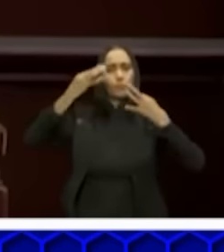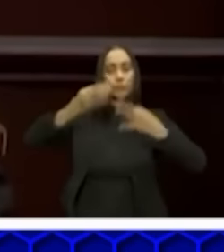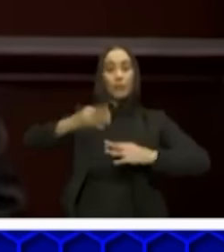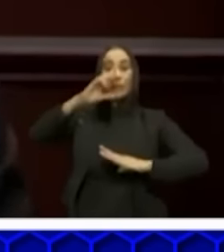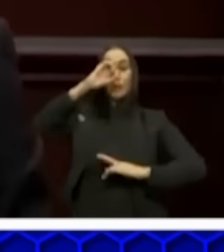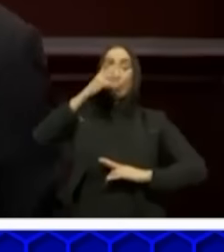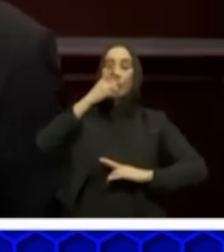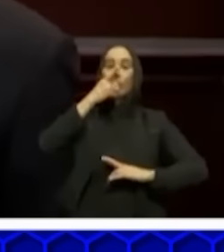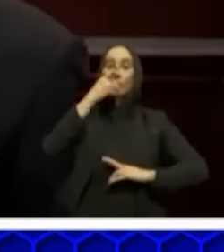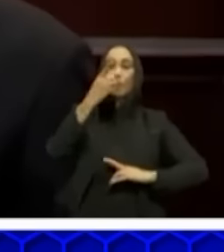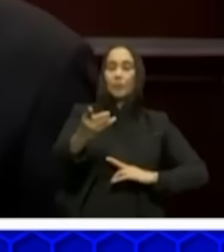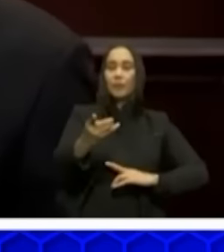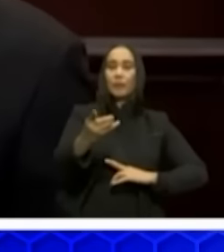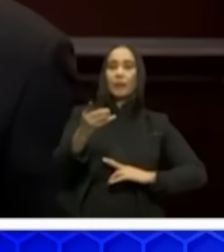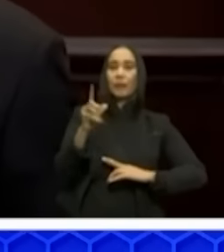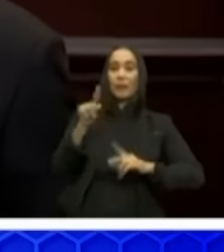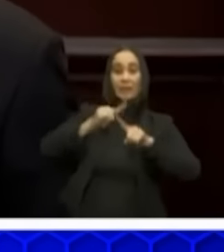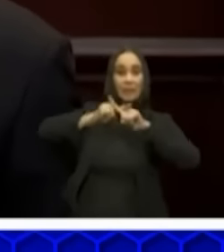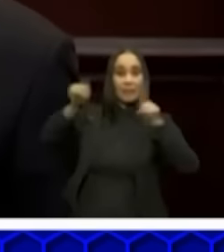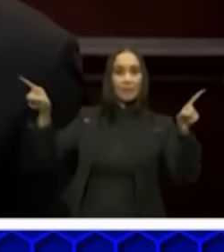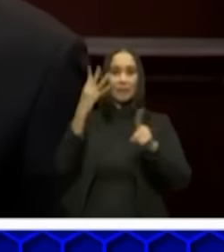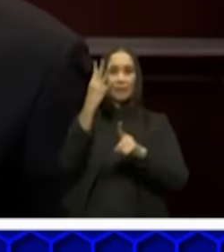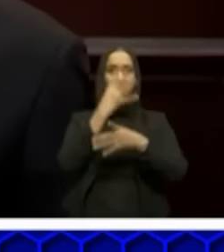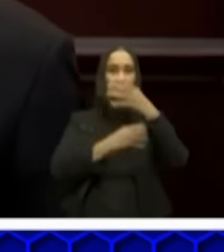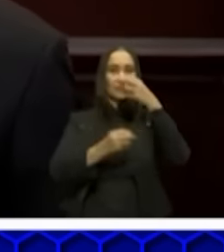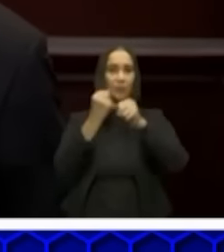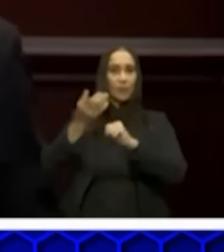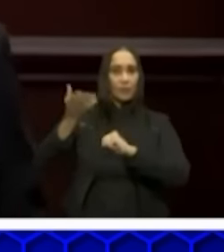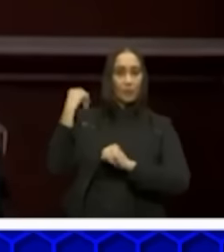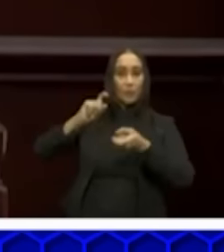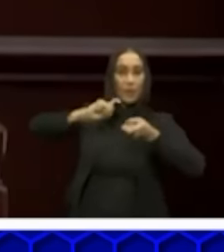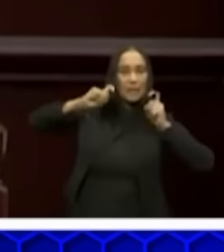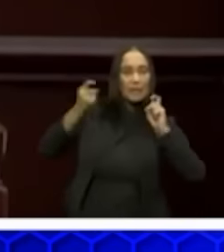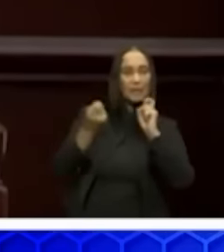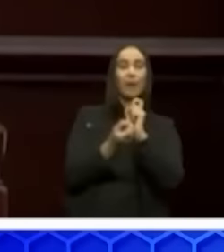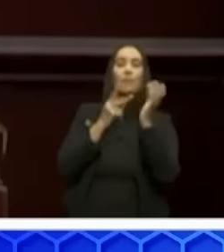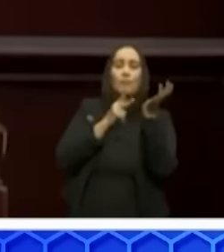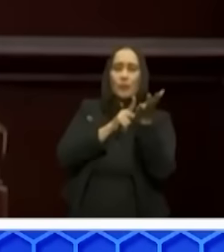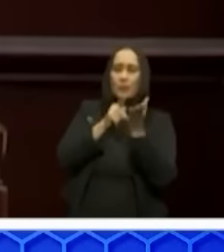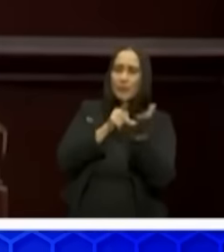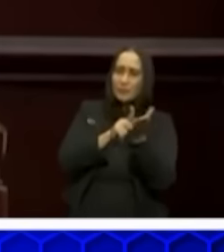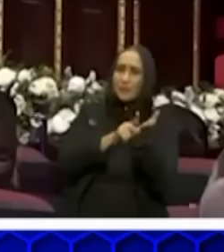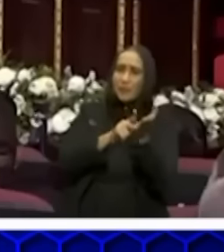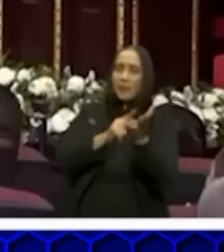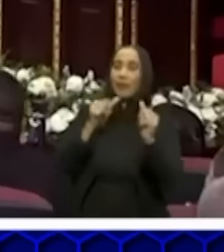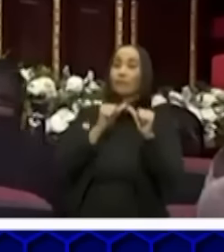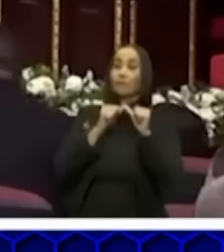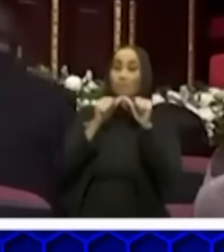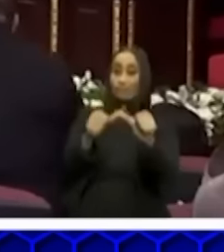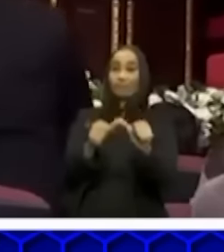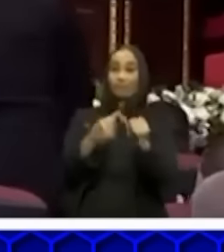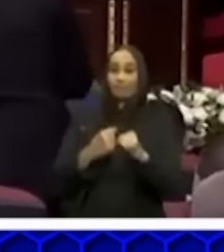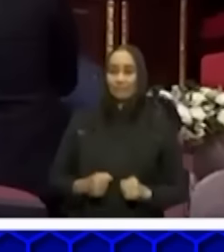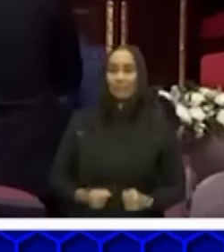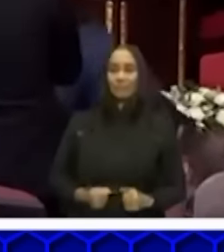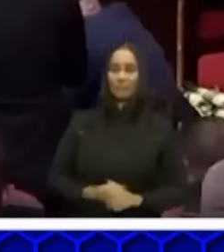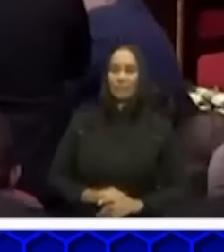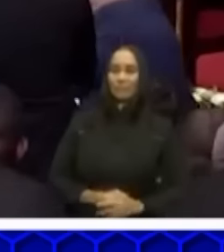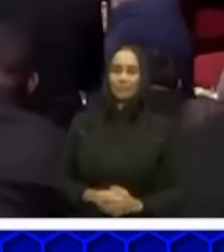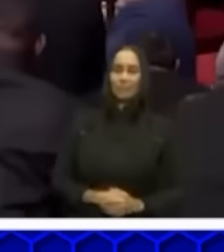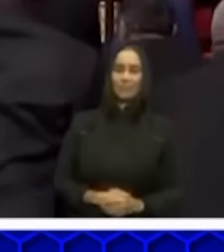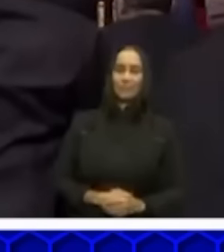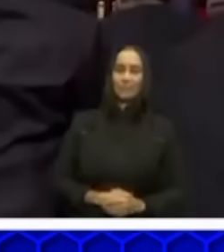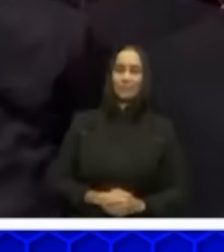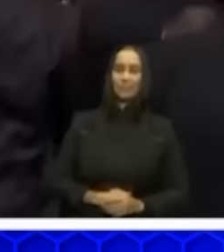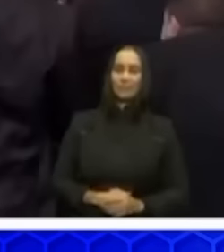cosas no tocó el tema deportivo parece que se le fue ahí al presidente de la república ni tampoco